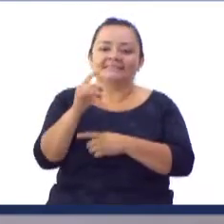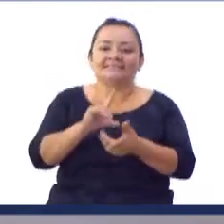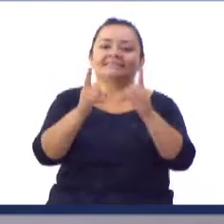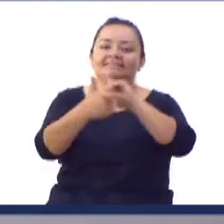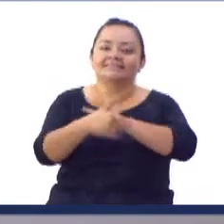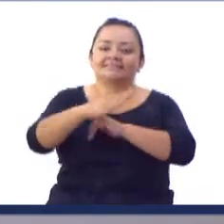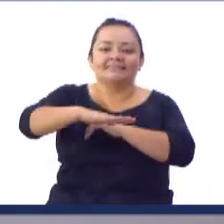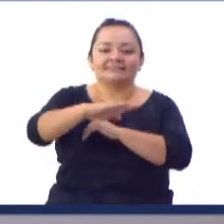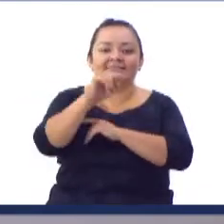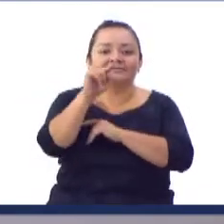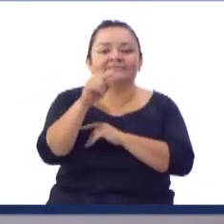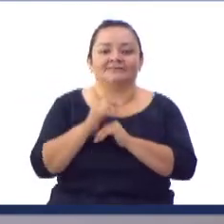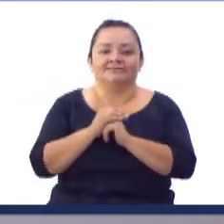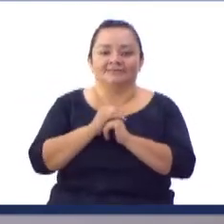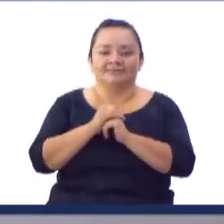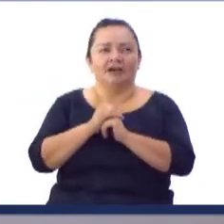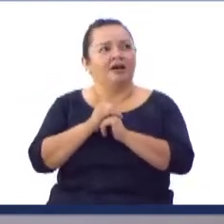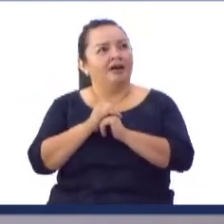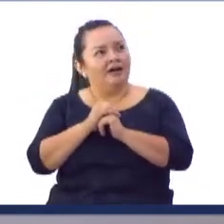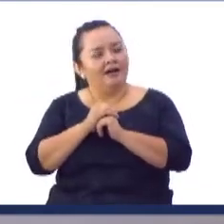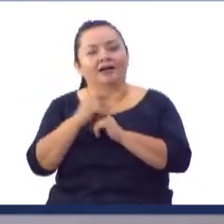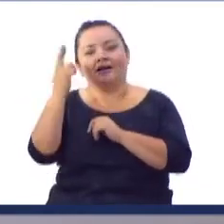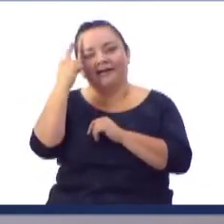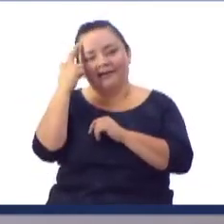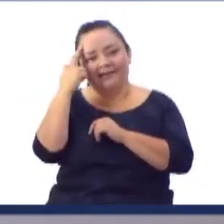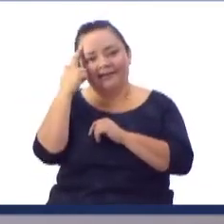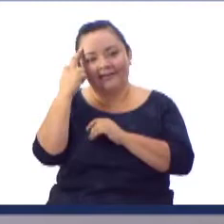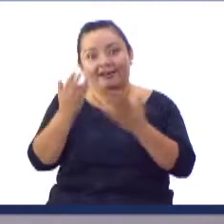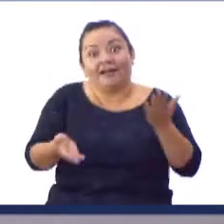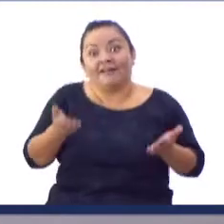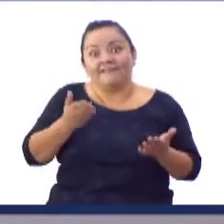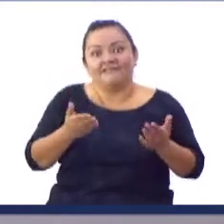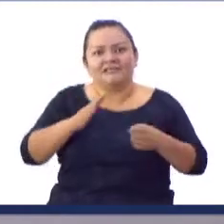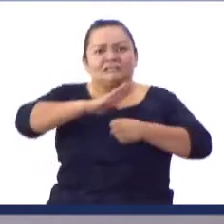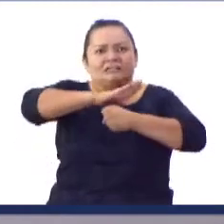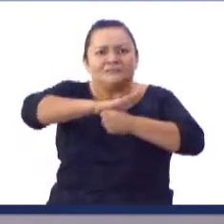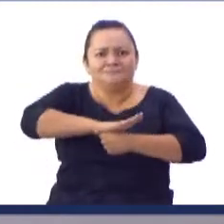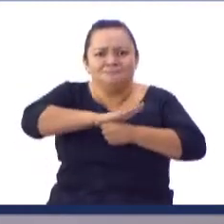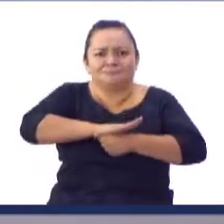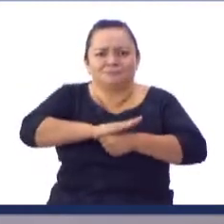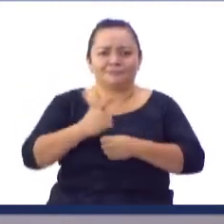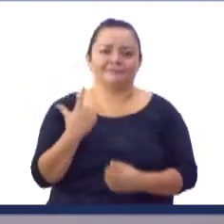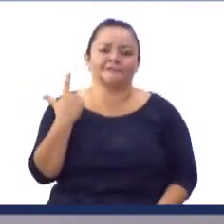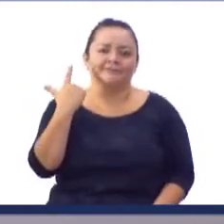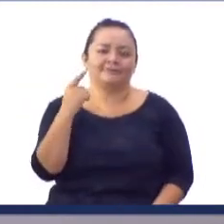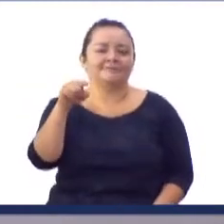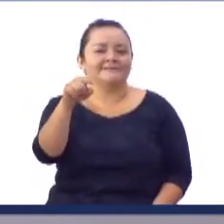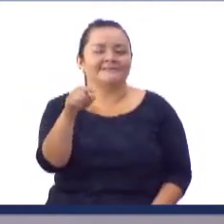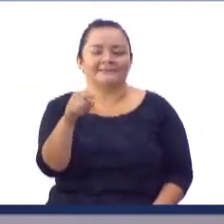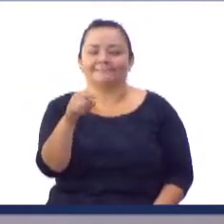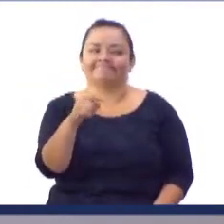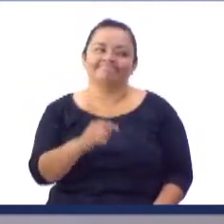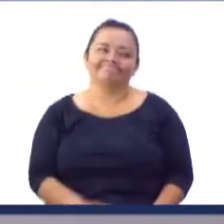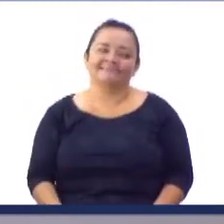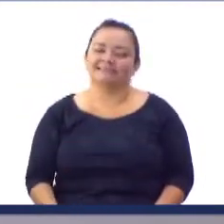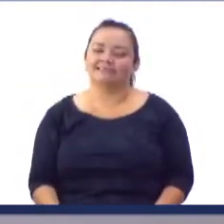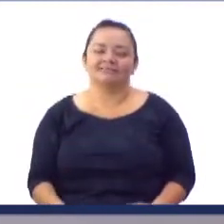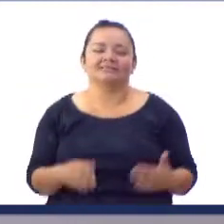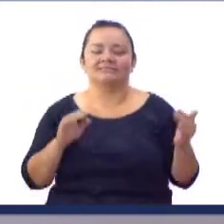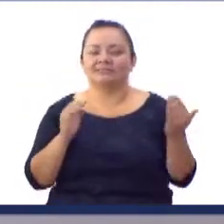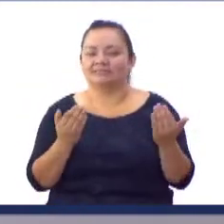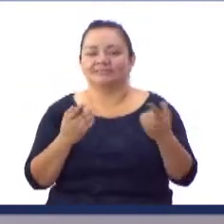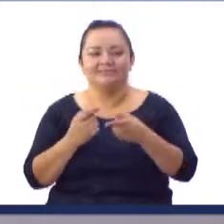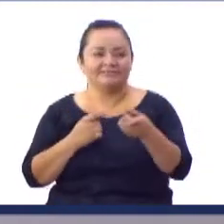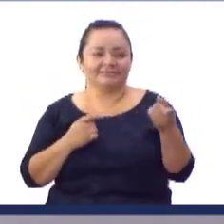diferente sí verdad sí pero a veces la presión es tan grande que al final usted termina siendo parte de los